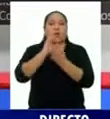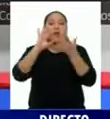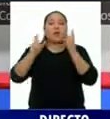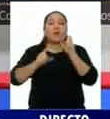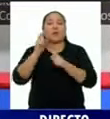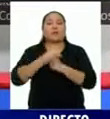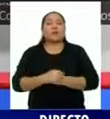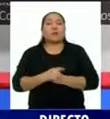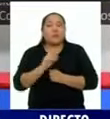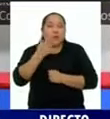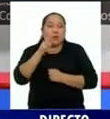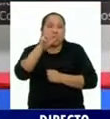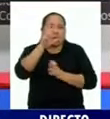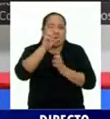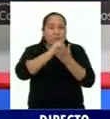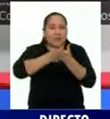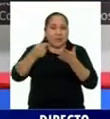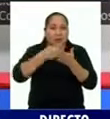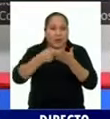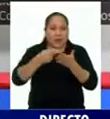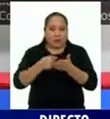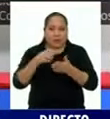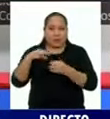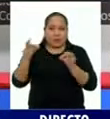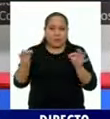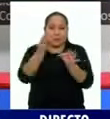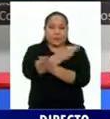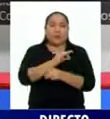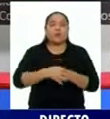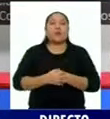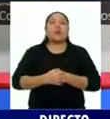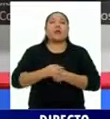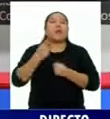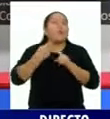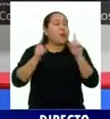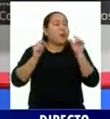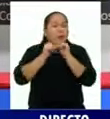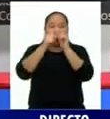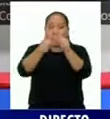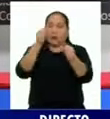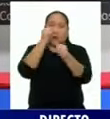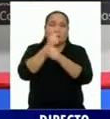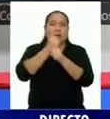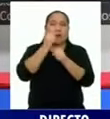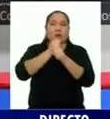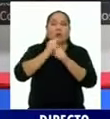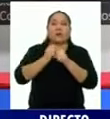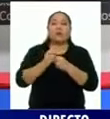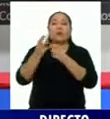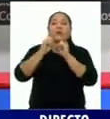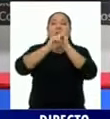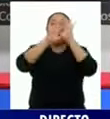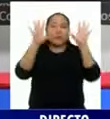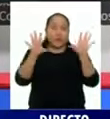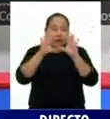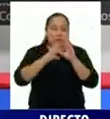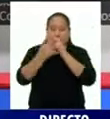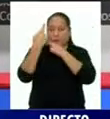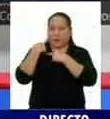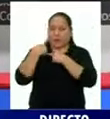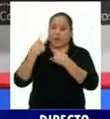Estamos a poco más de 3 semanas de la transferencia, pero seguiremos trabajando con transparencia y responsabilidad hasta el último